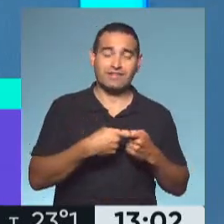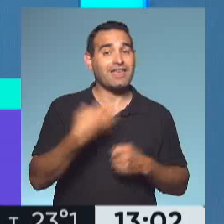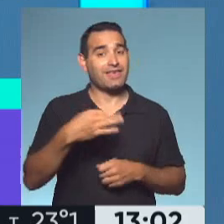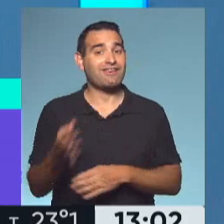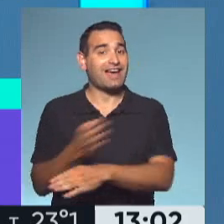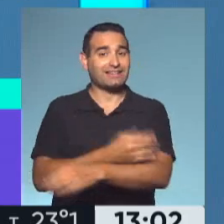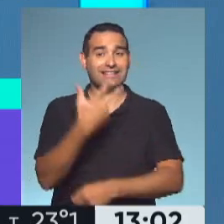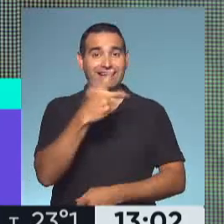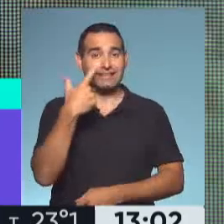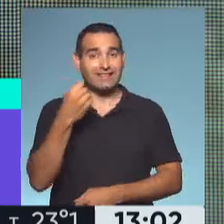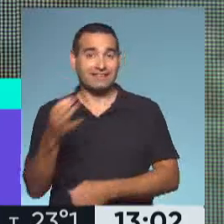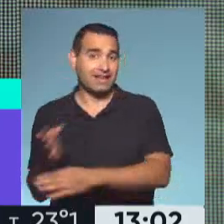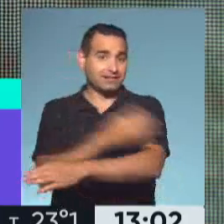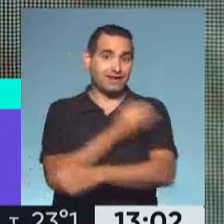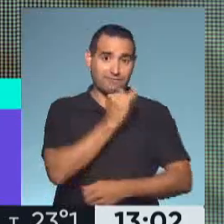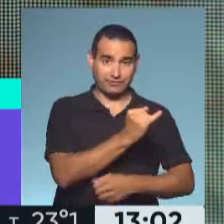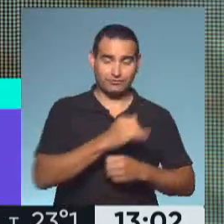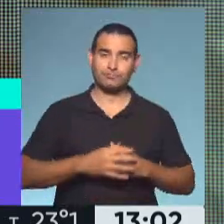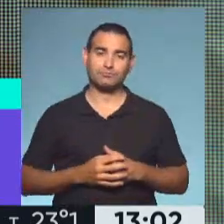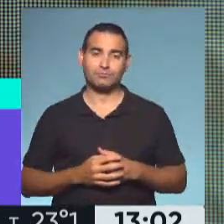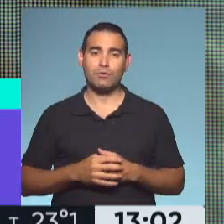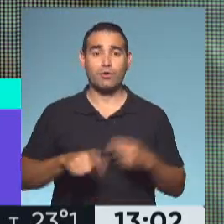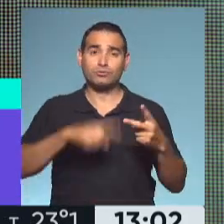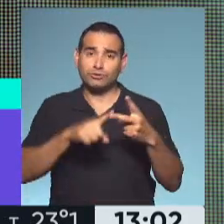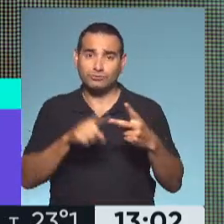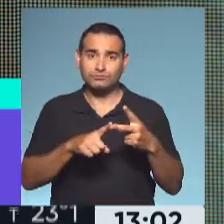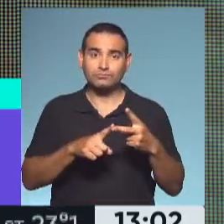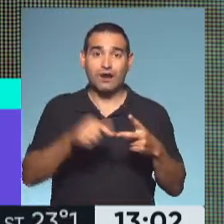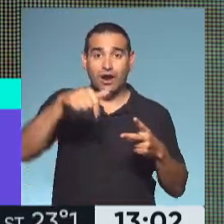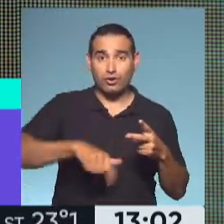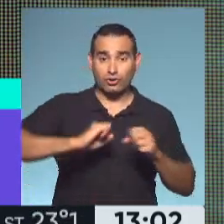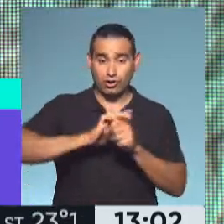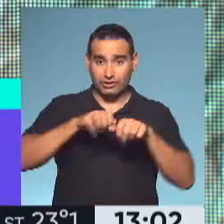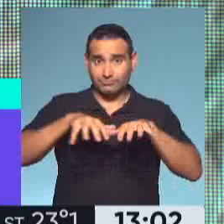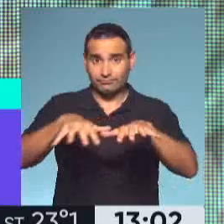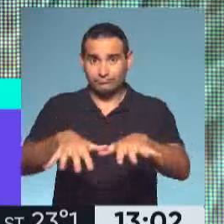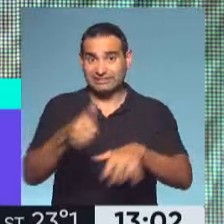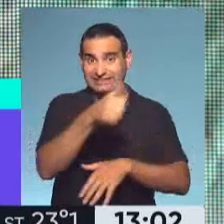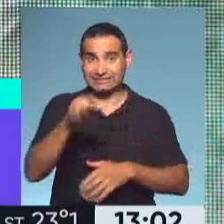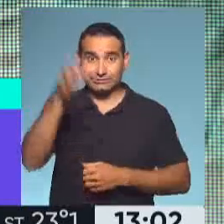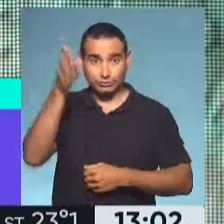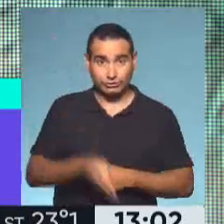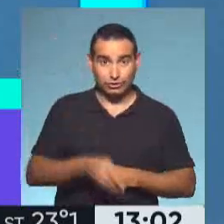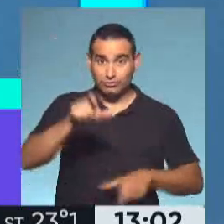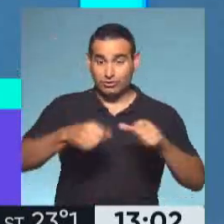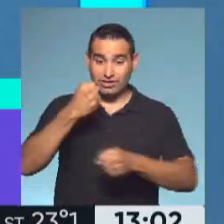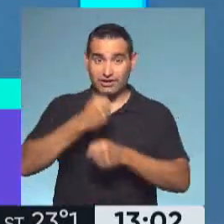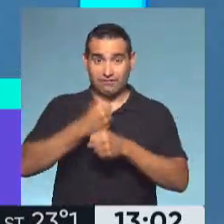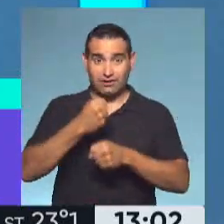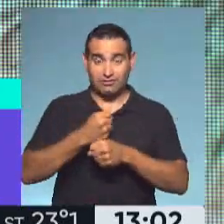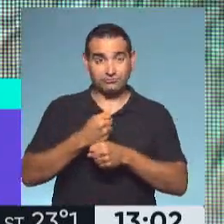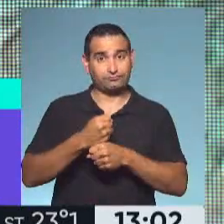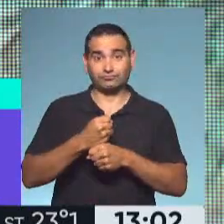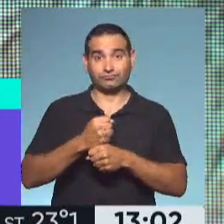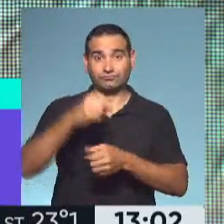notificando con 30 días antes. Y el otro tema, insisto, en el contexto de pandemia, vos decías, el 60% de los trabajadores están